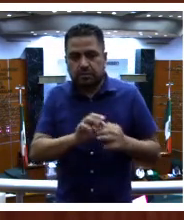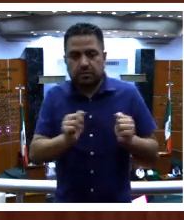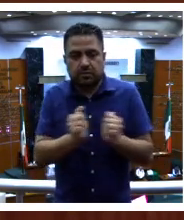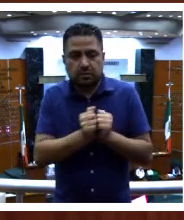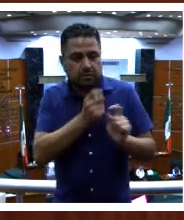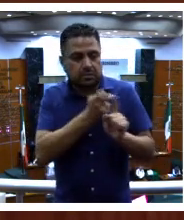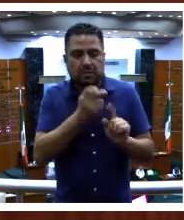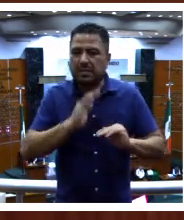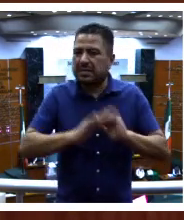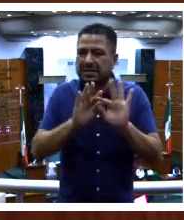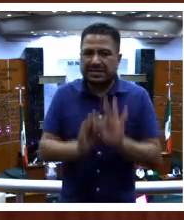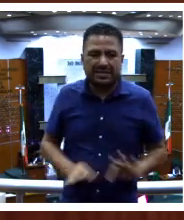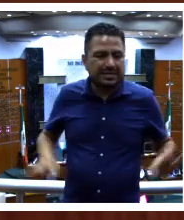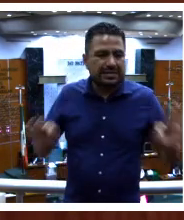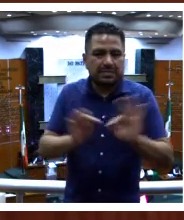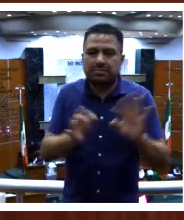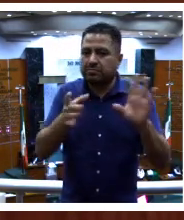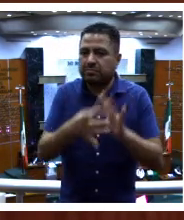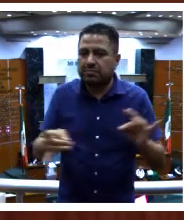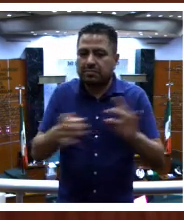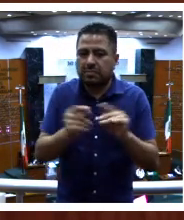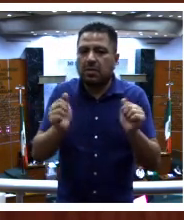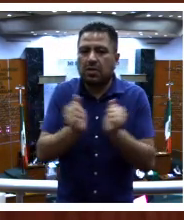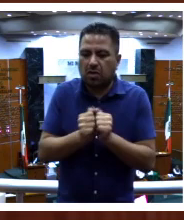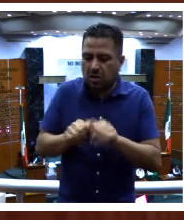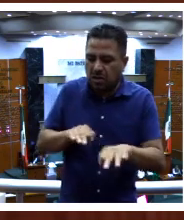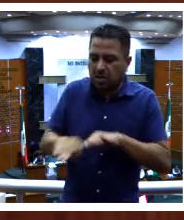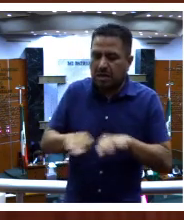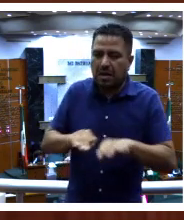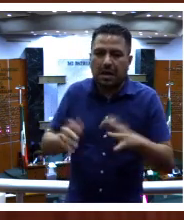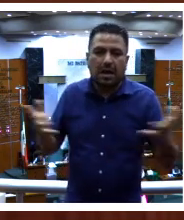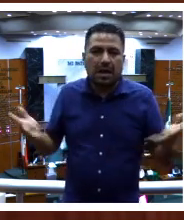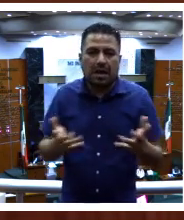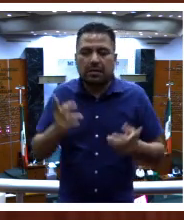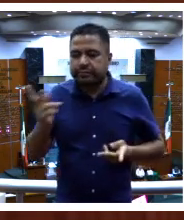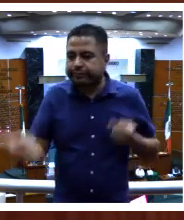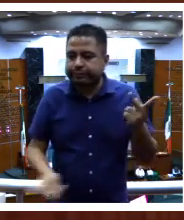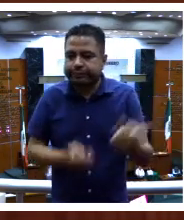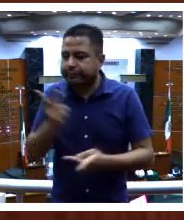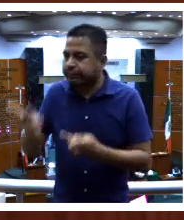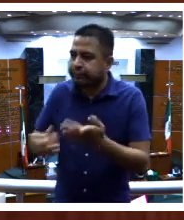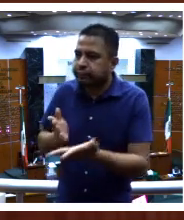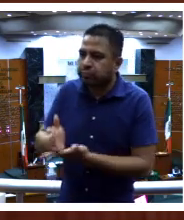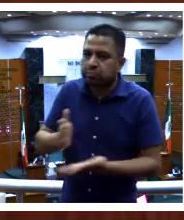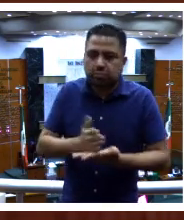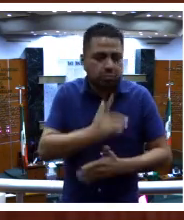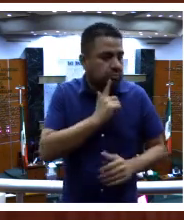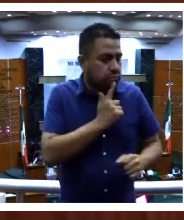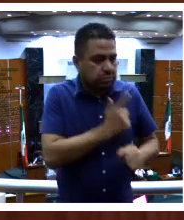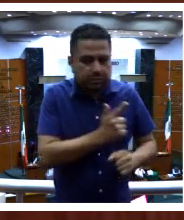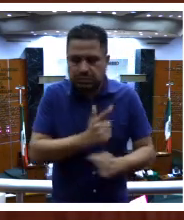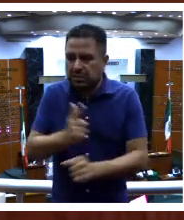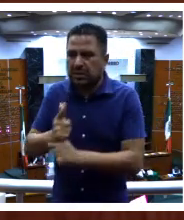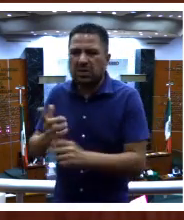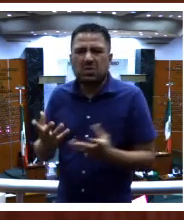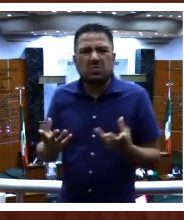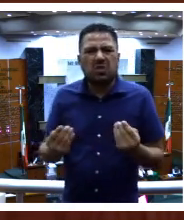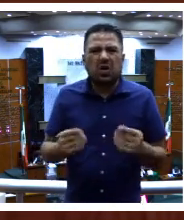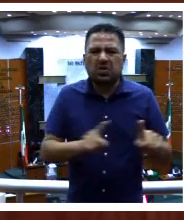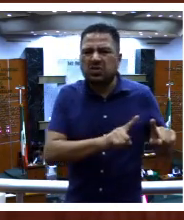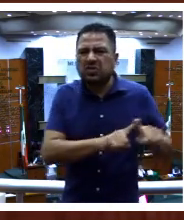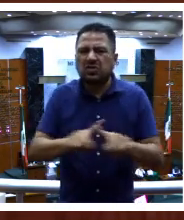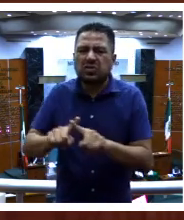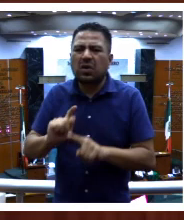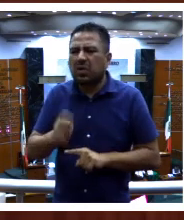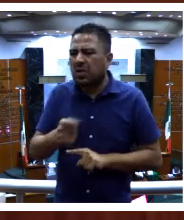es importante señalar que tras el trabajo que hemos realizado en la consulta, hemos encontrado muchos casos en